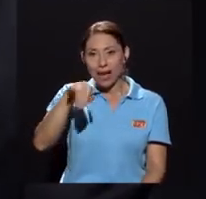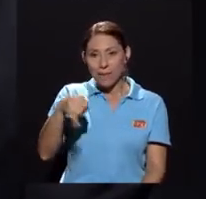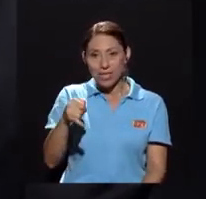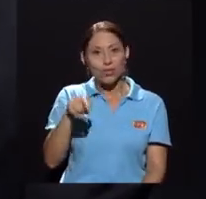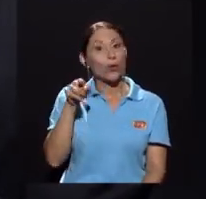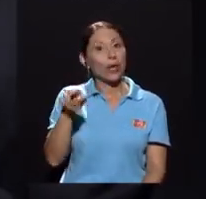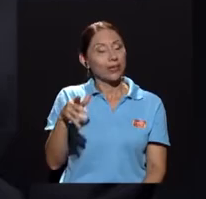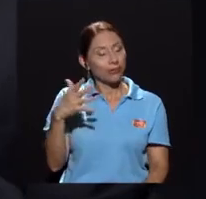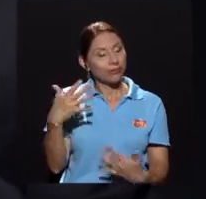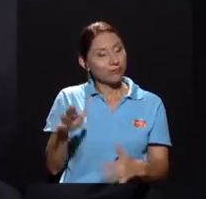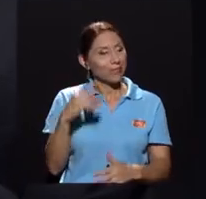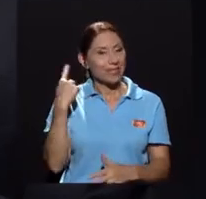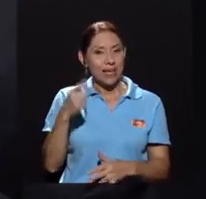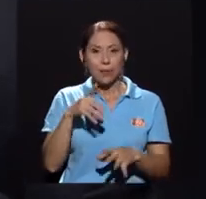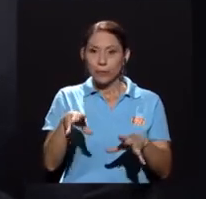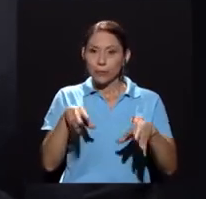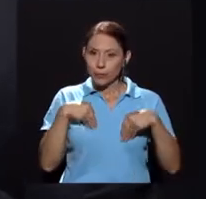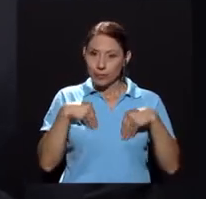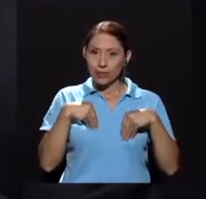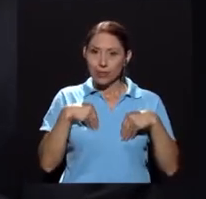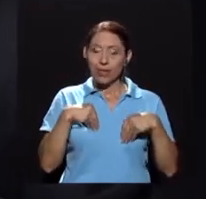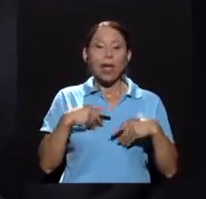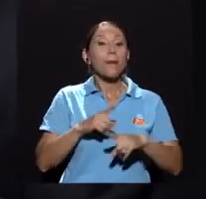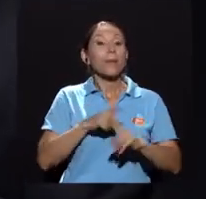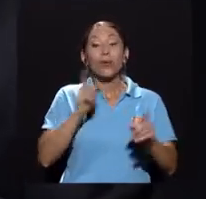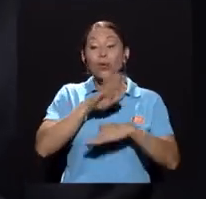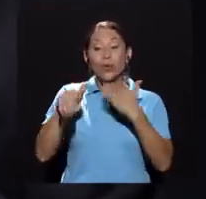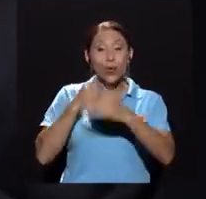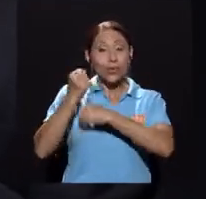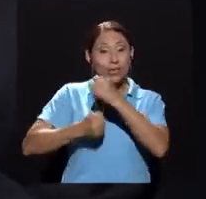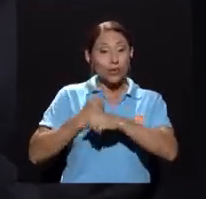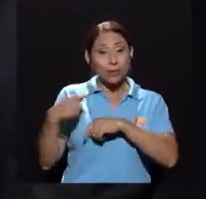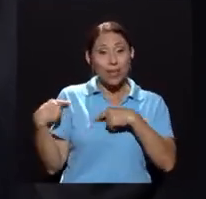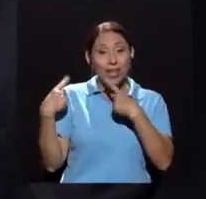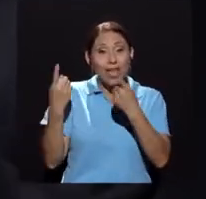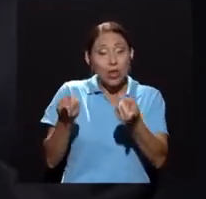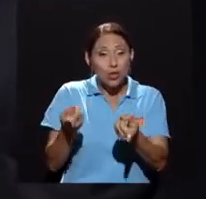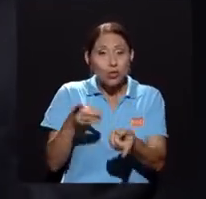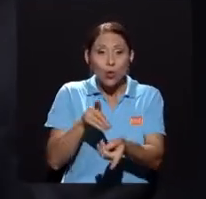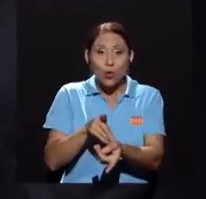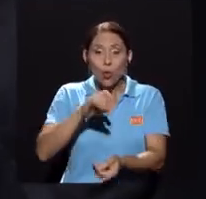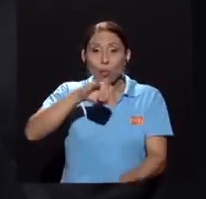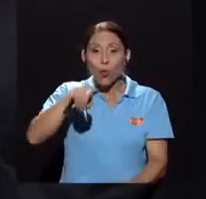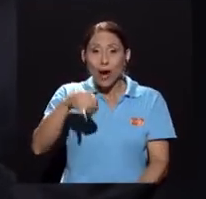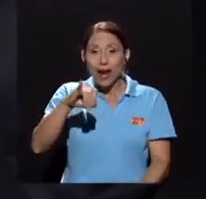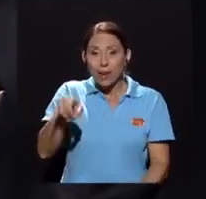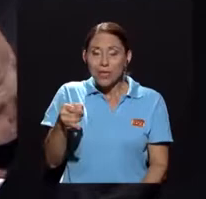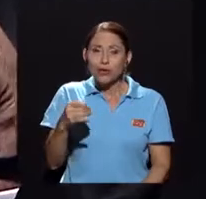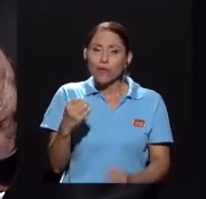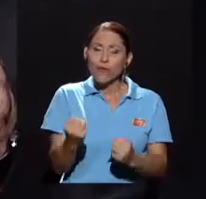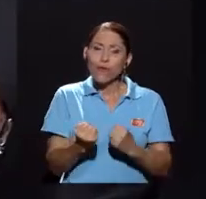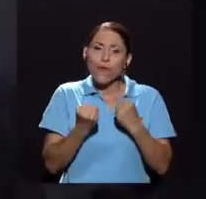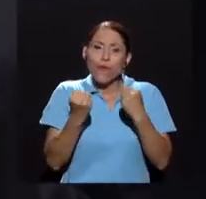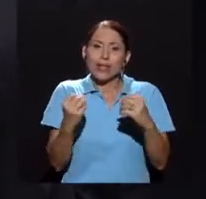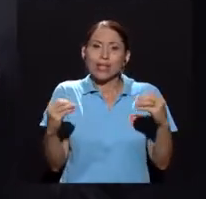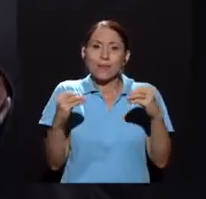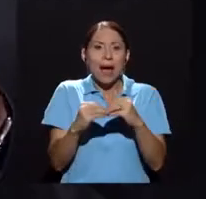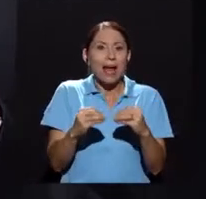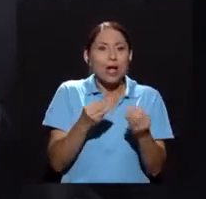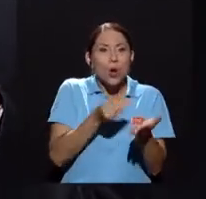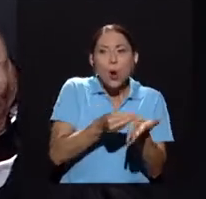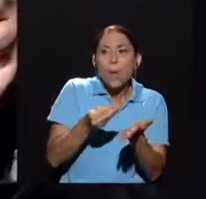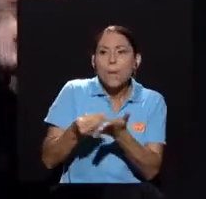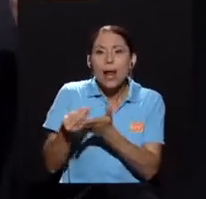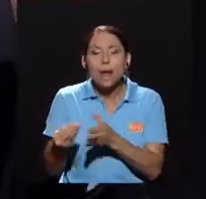lo cierto es que en todos los periodos lo que hizo bajar a medio fue fortalecer cada vez más y comprar más y buscar más